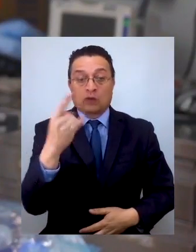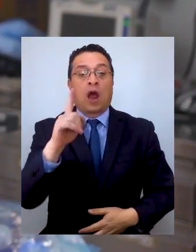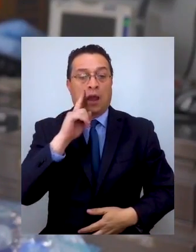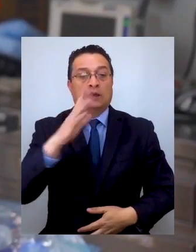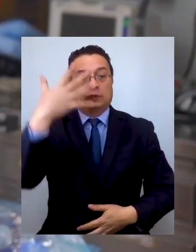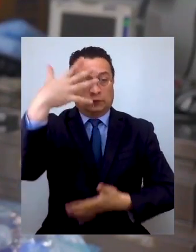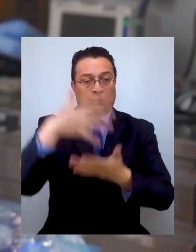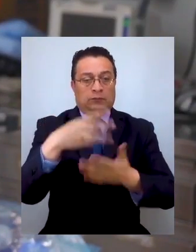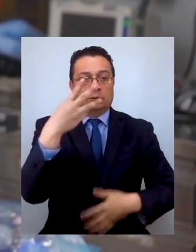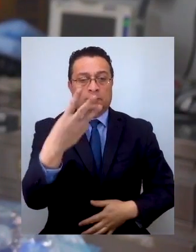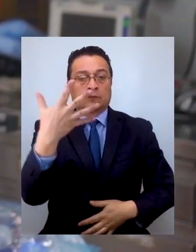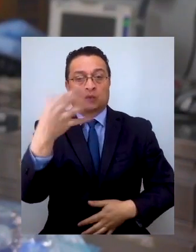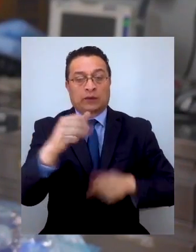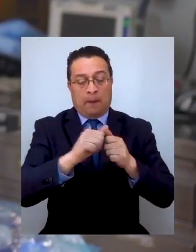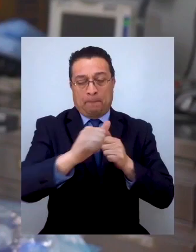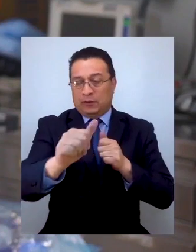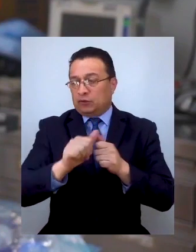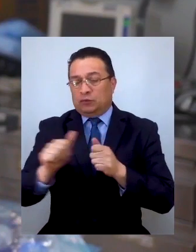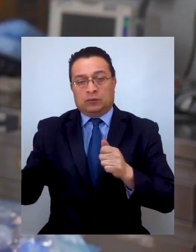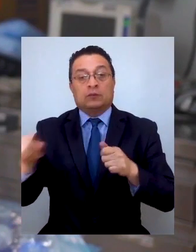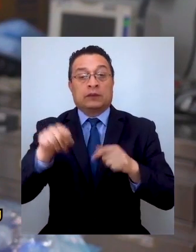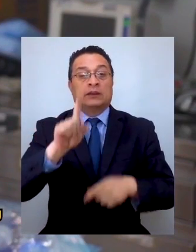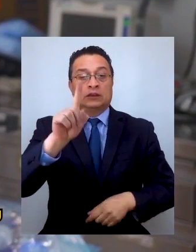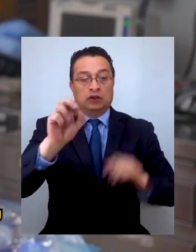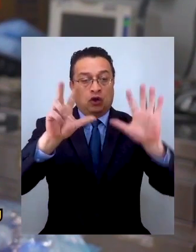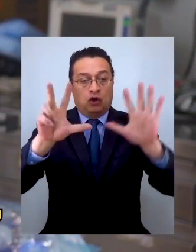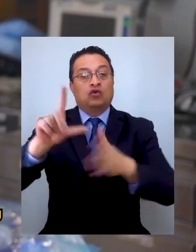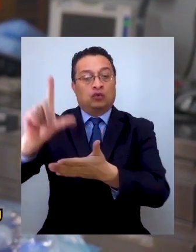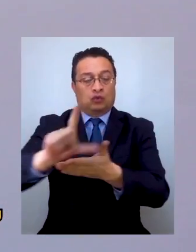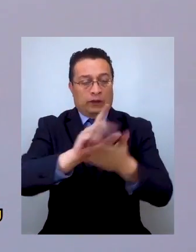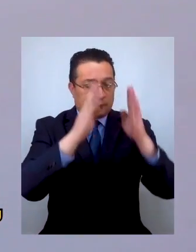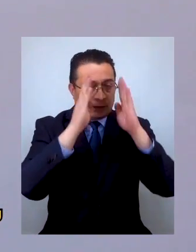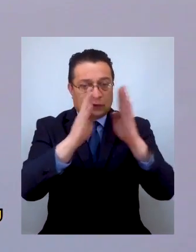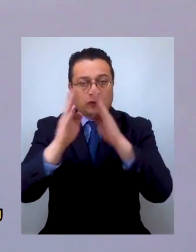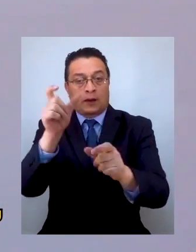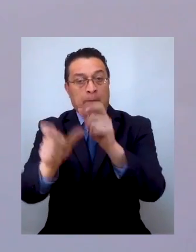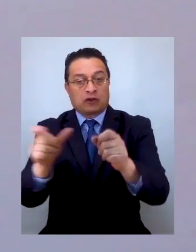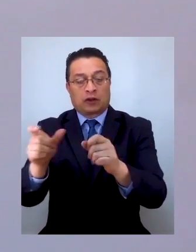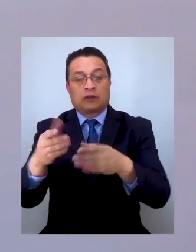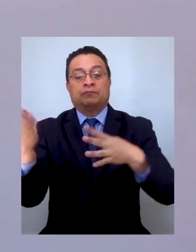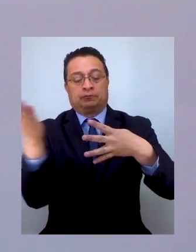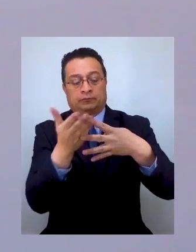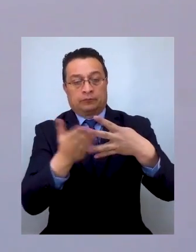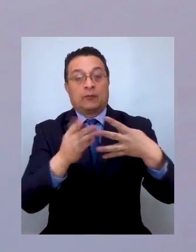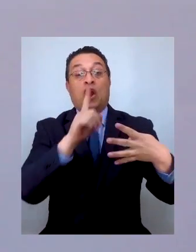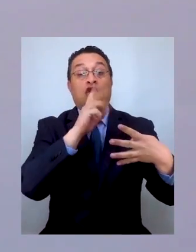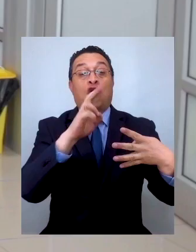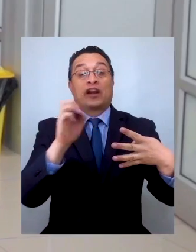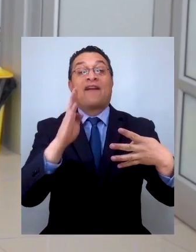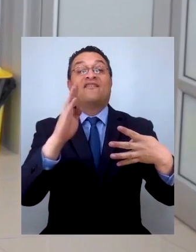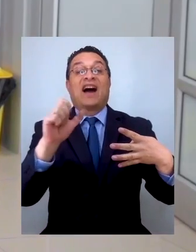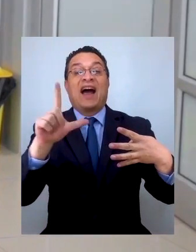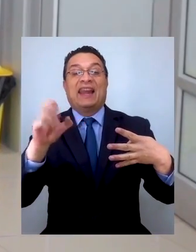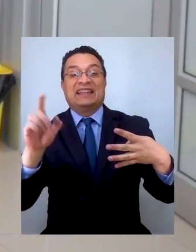urgencia cuenta con 5.350 metros cuadrados y 108 espacios de atención de pacientes distribuidos entre la Torre